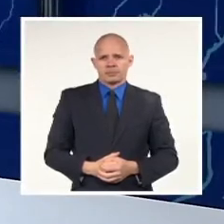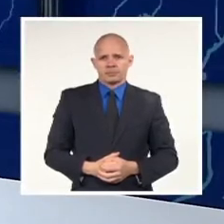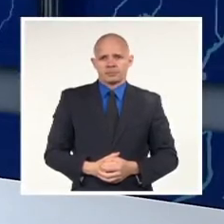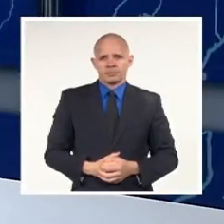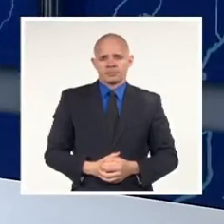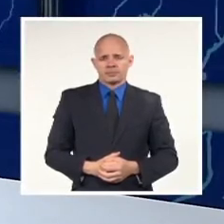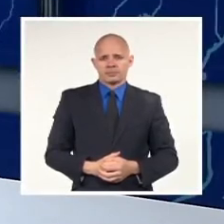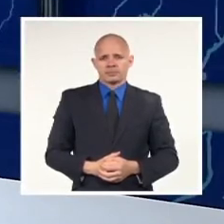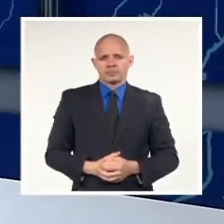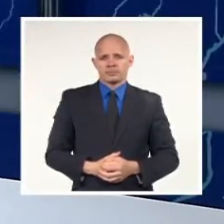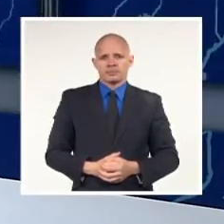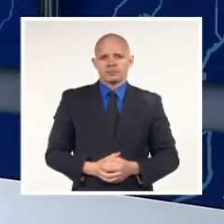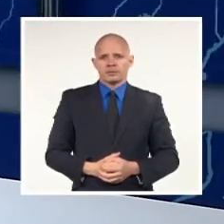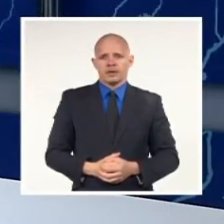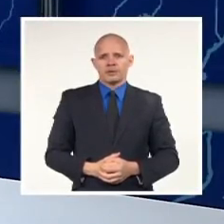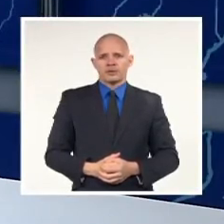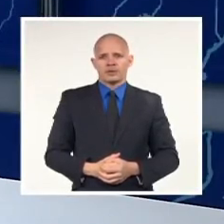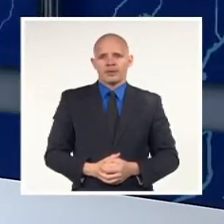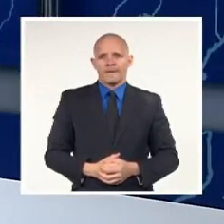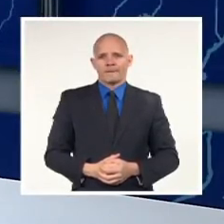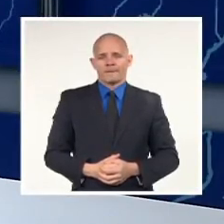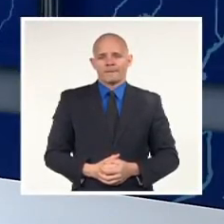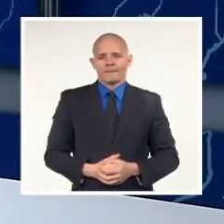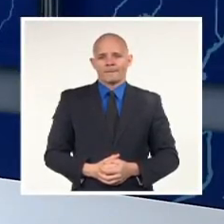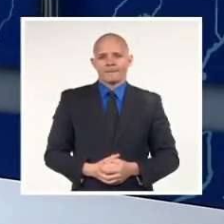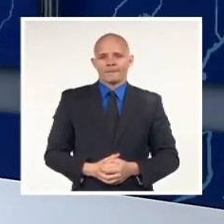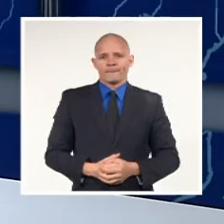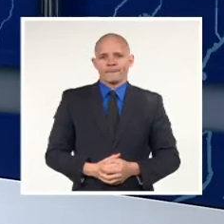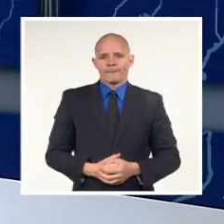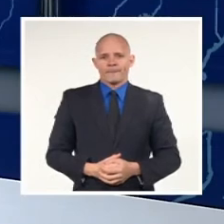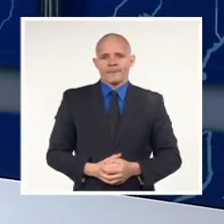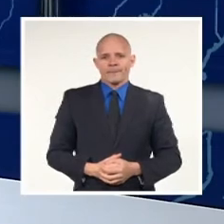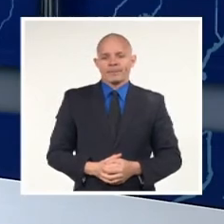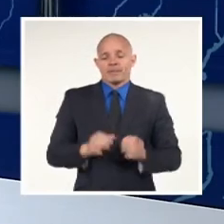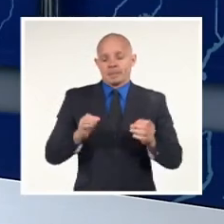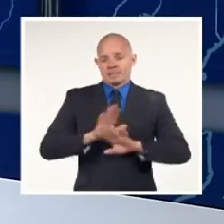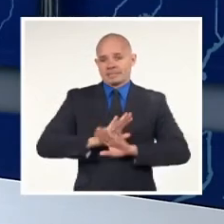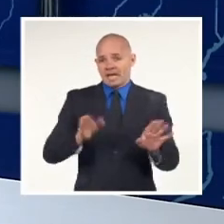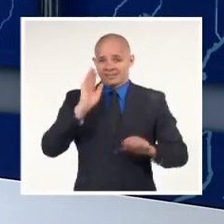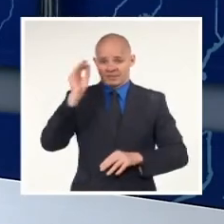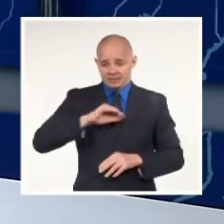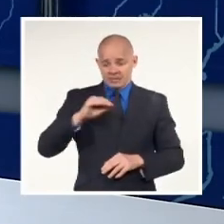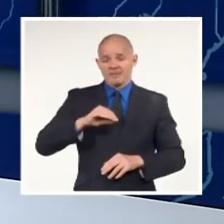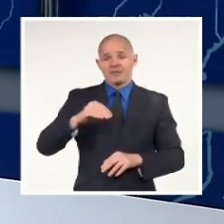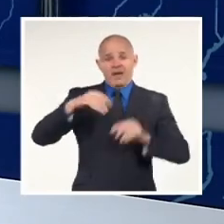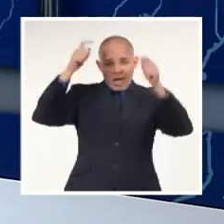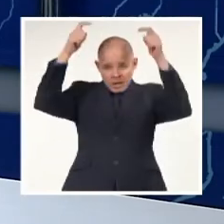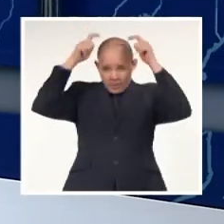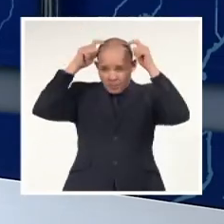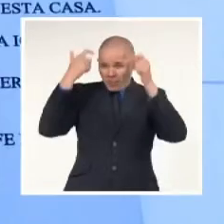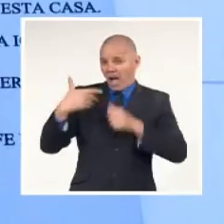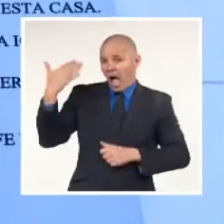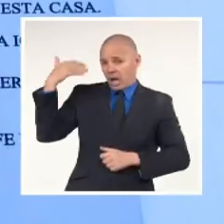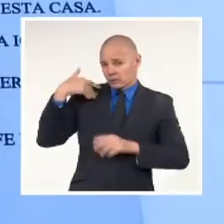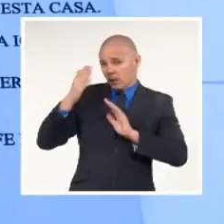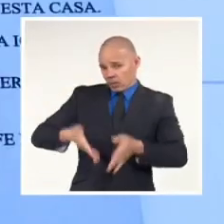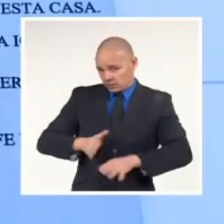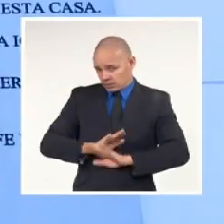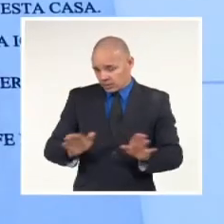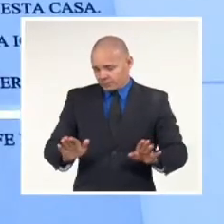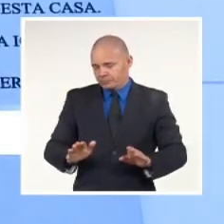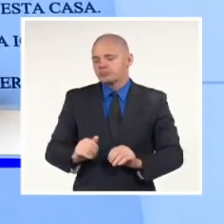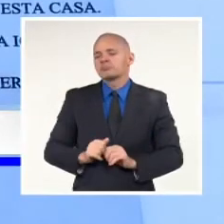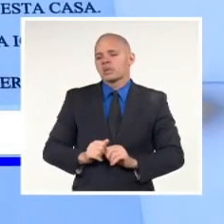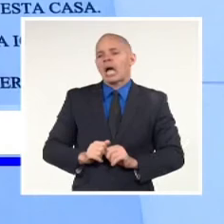rindió tributo póstumo al Papa Emérito Benedicto XVI en la Nunciatura Apostólica de la Santa Sede en La Habana. El miembro del Buró Político